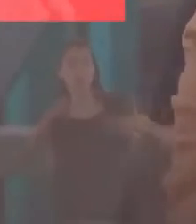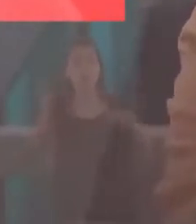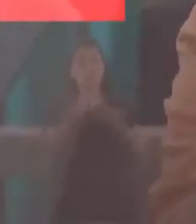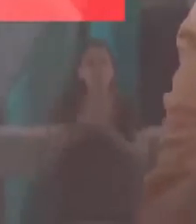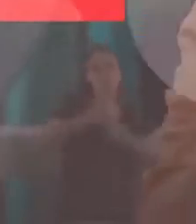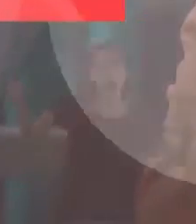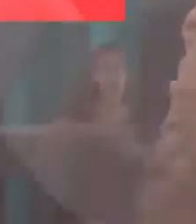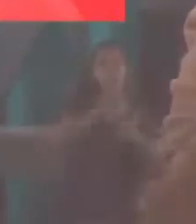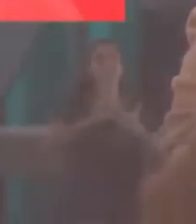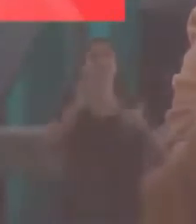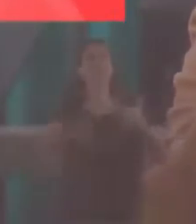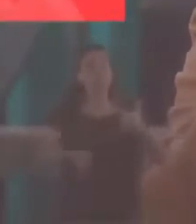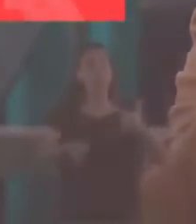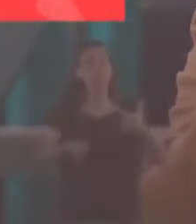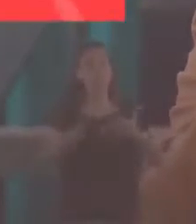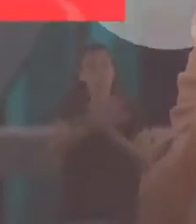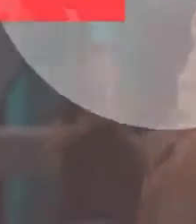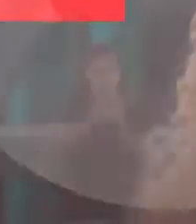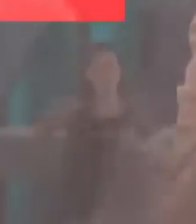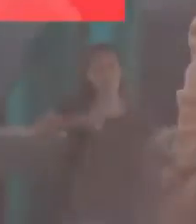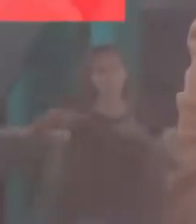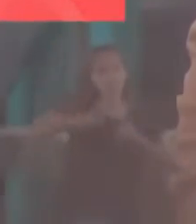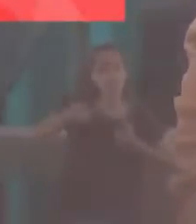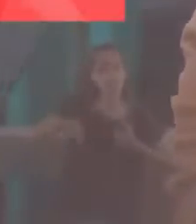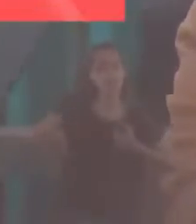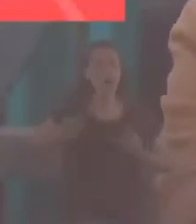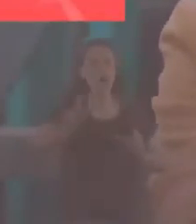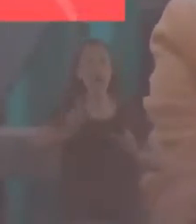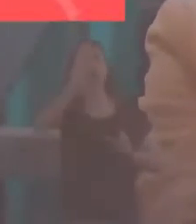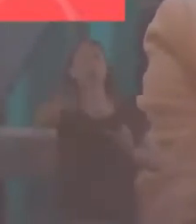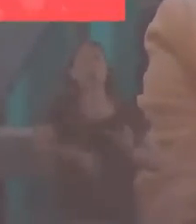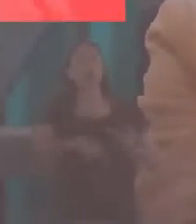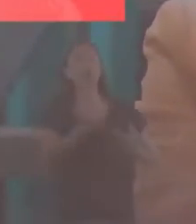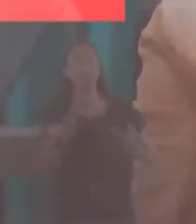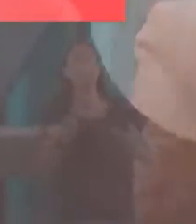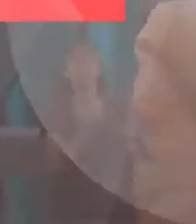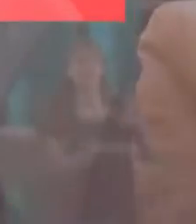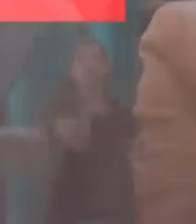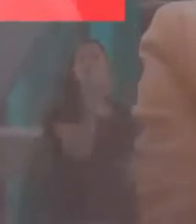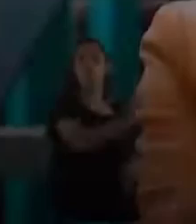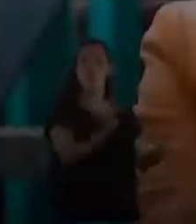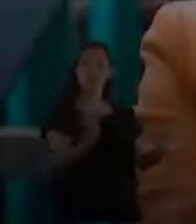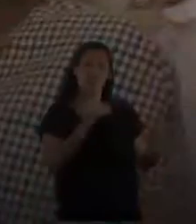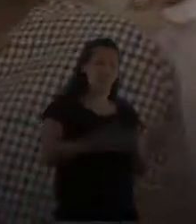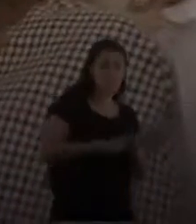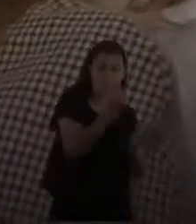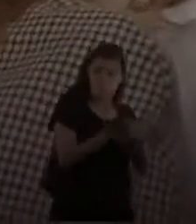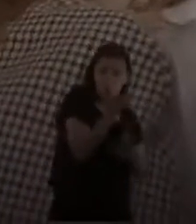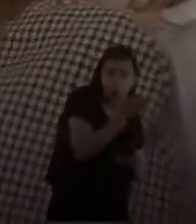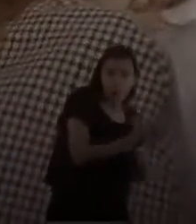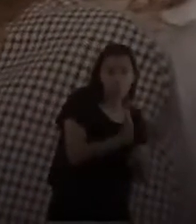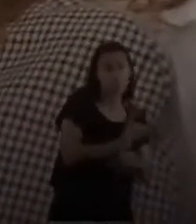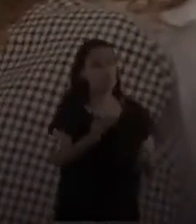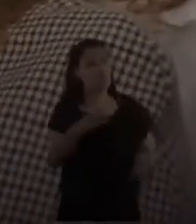productivo, y que la respuesta a mayor demanda no sea los aumentos de los precios muchas veces irresponsables que se están